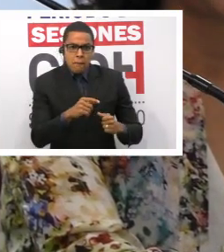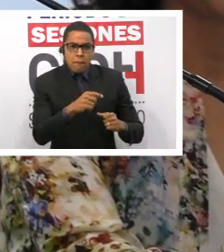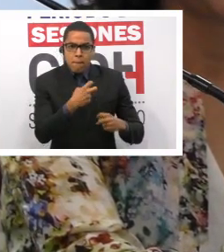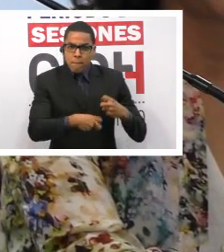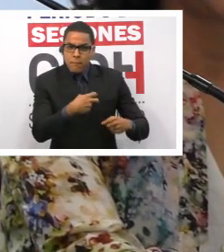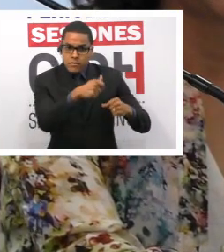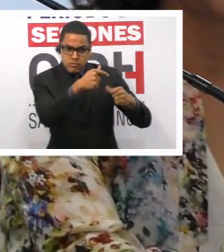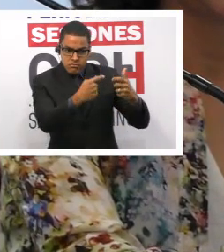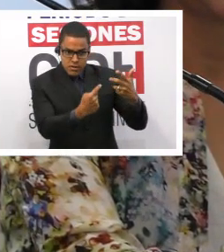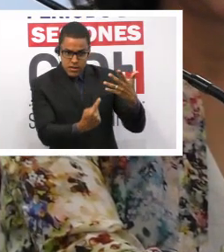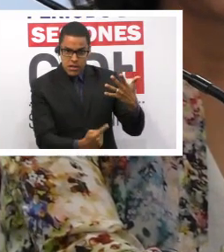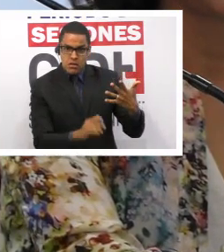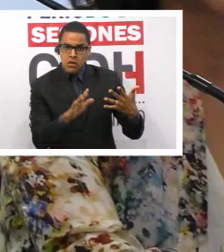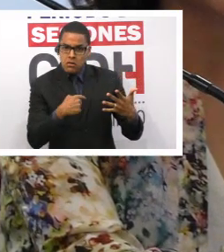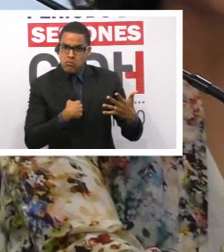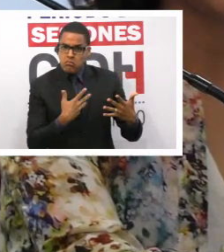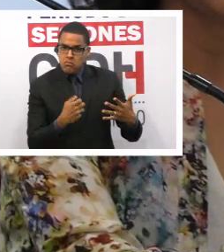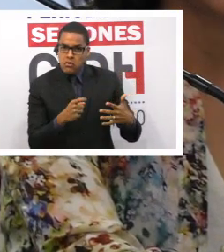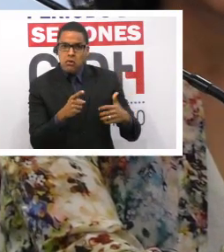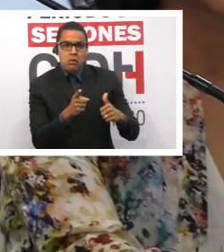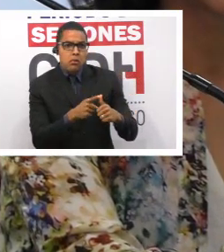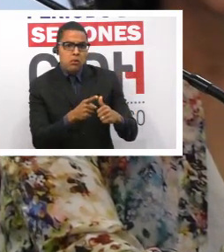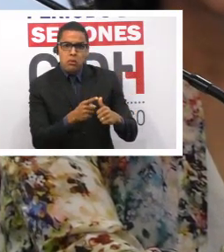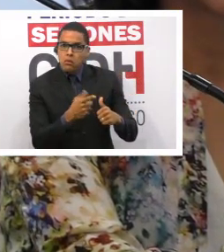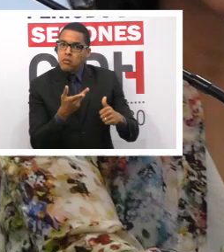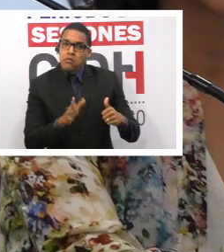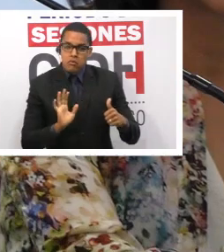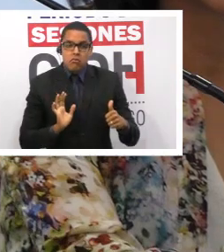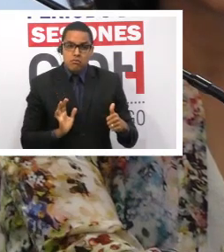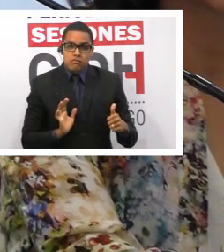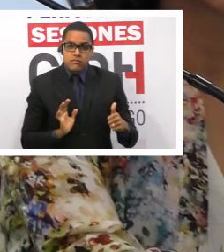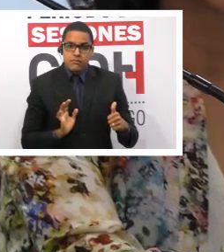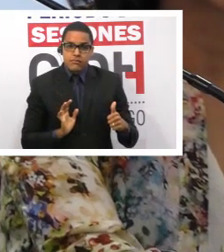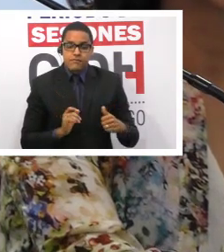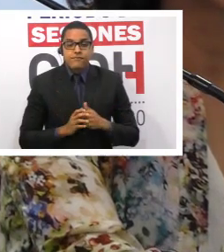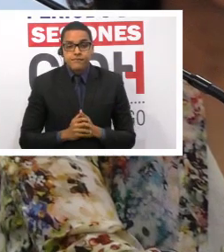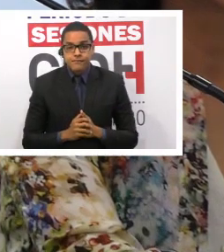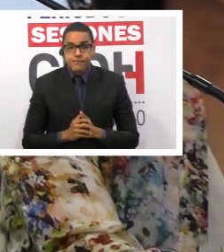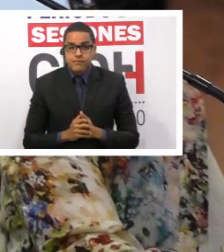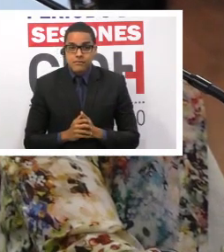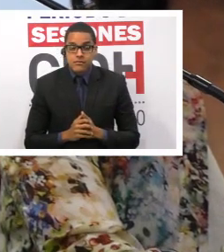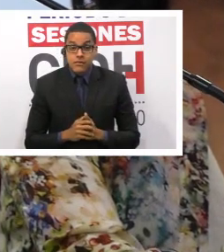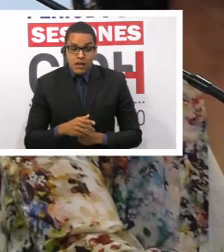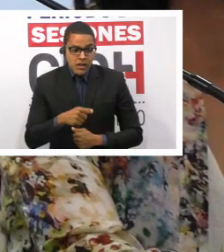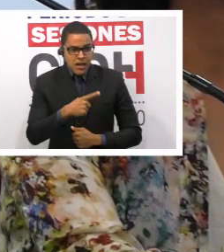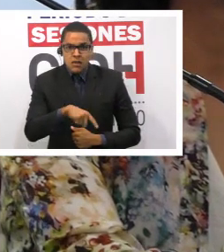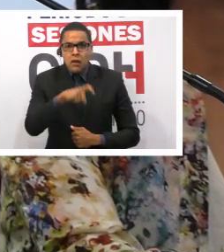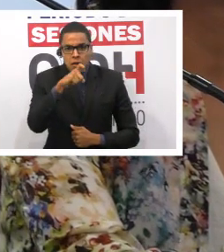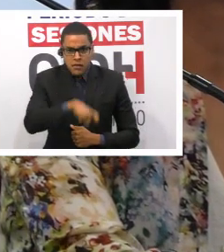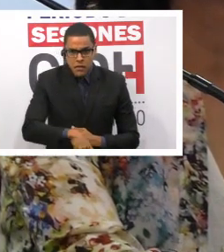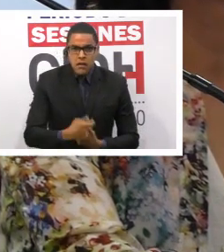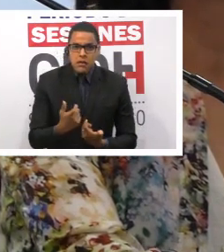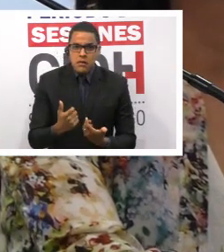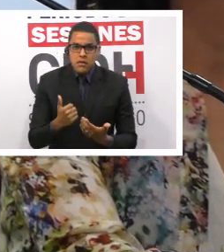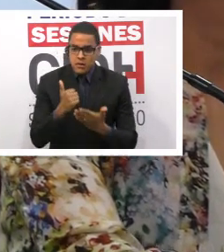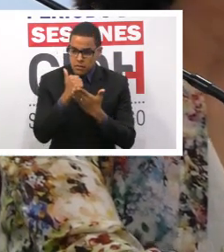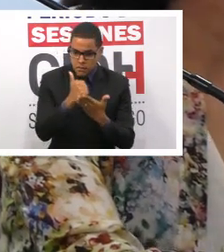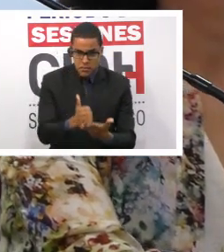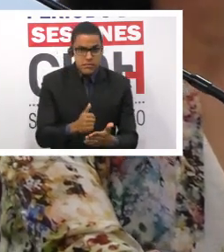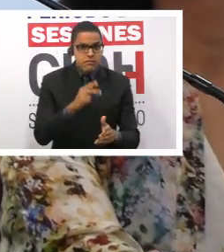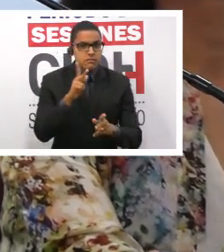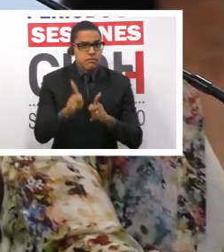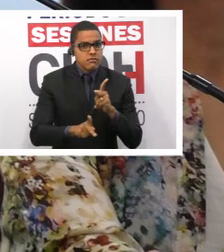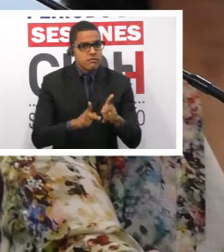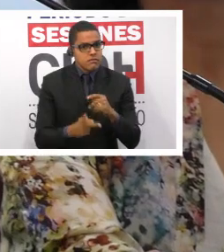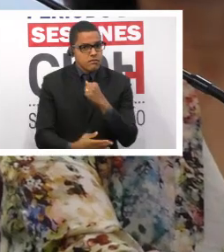un aspecto central que es el deber de contribuir de acuerdo a la capacidad contributiva acá hay dos elementos no